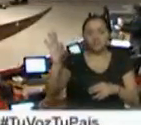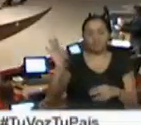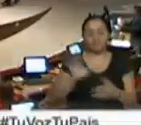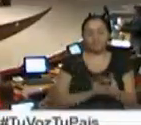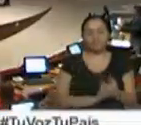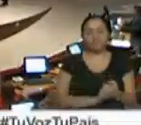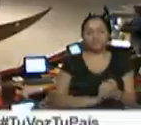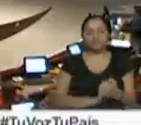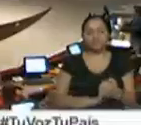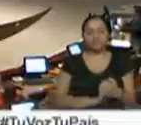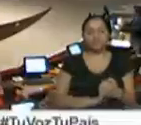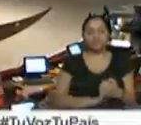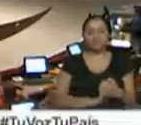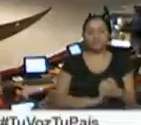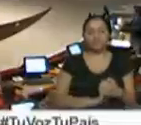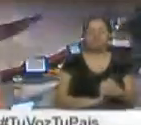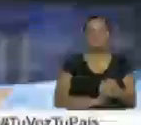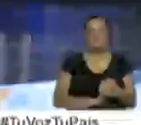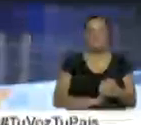2017-2019.